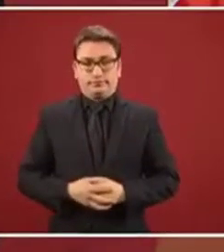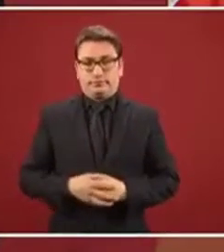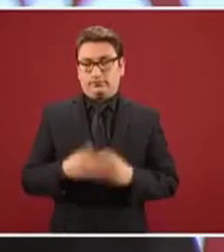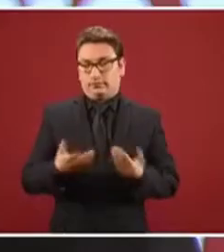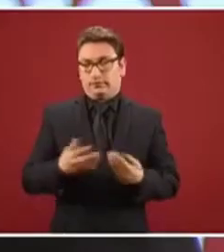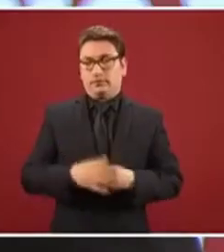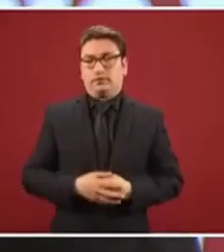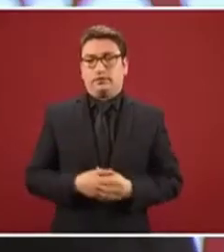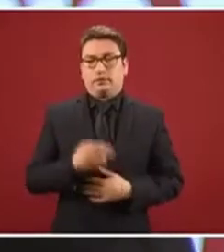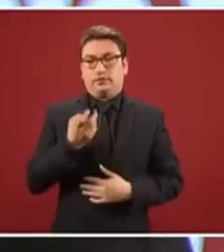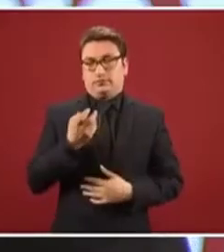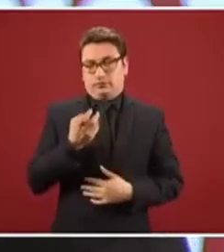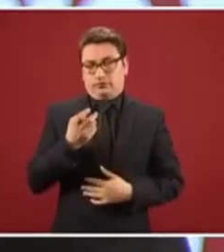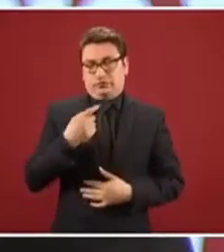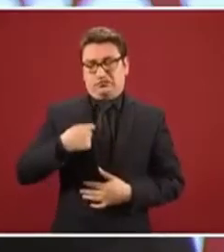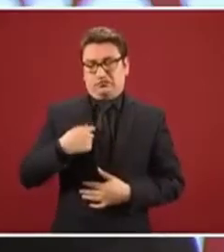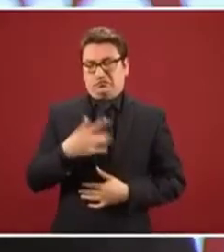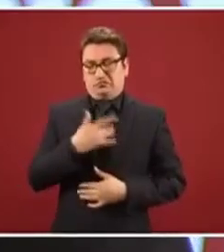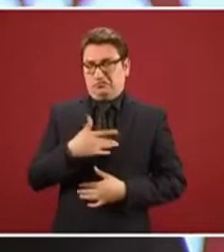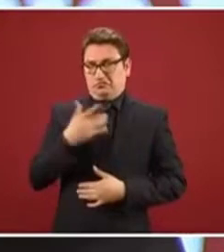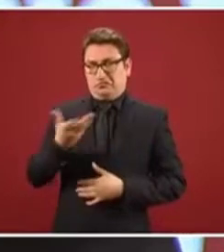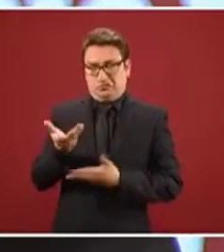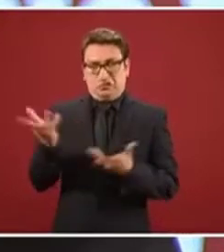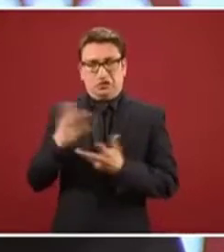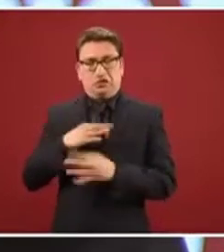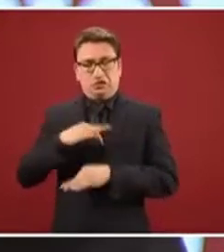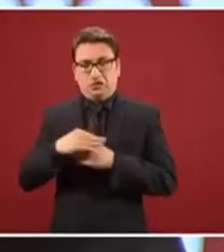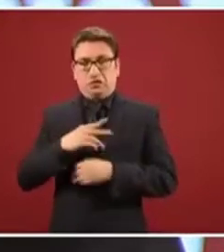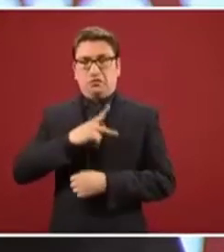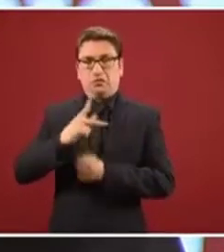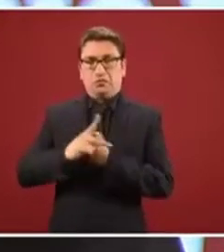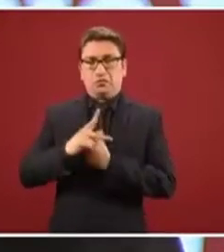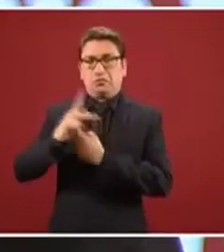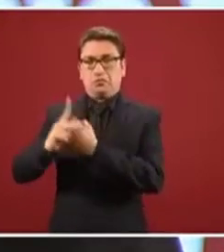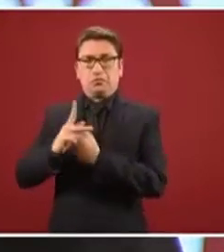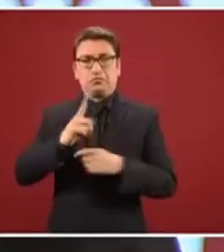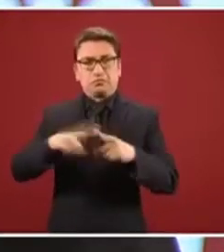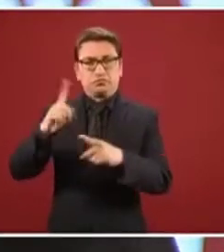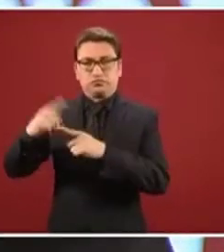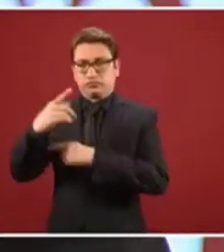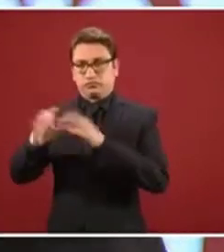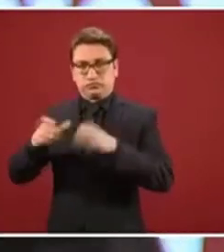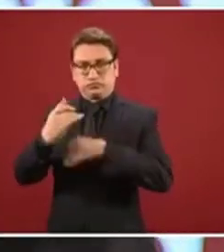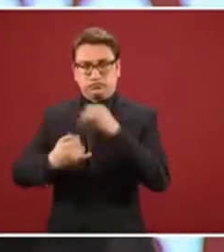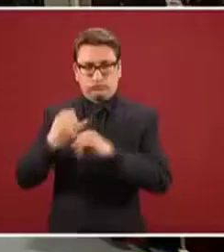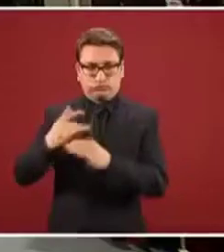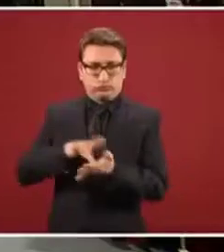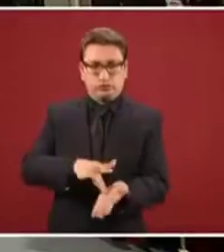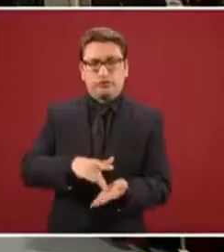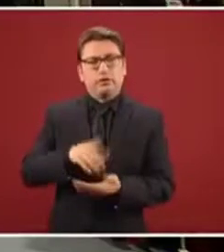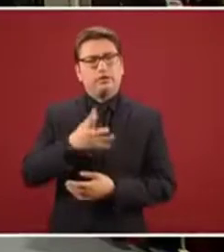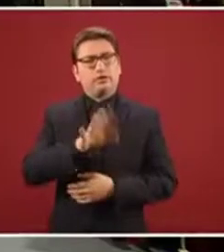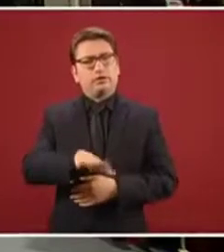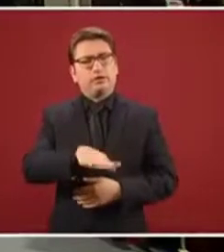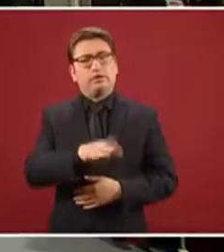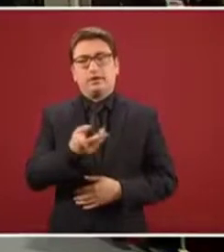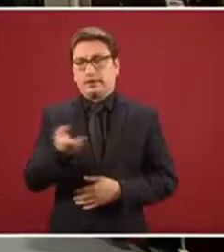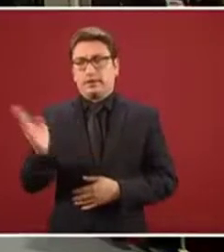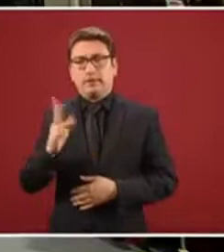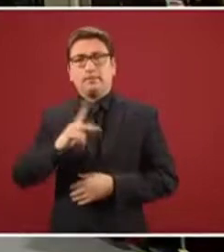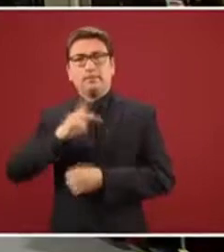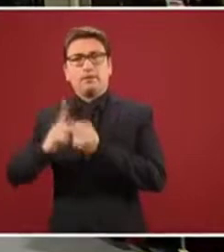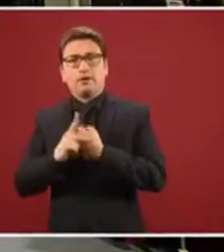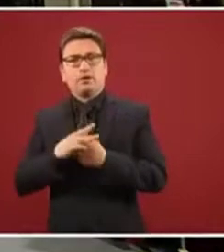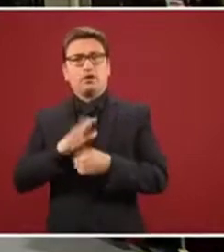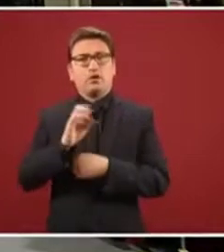parece que sí hemos recibido hasta ahora un buen respaldo de la comunidad internacional. ¿Son países que pertenecen a la OEA? ¿A